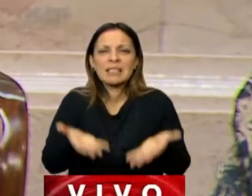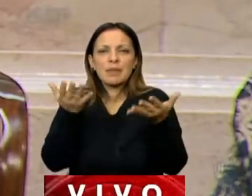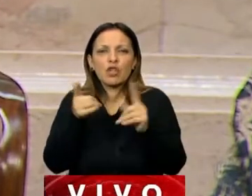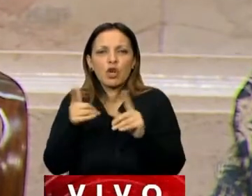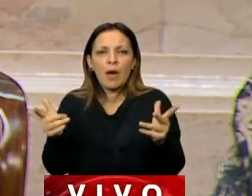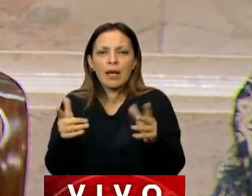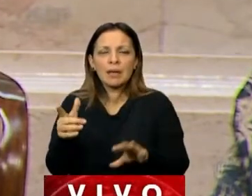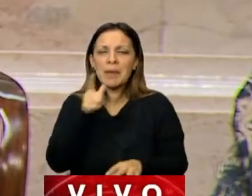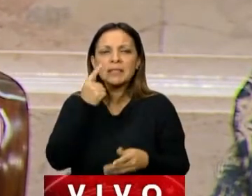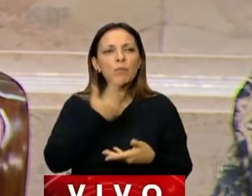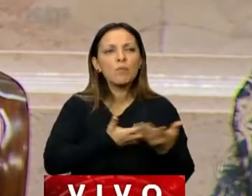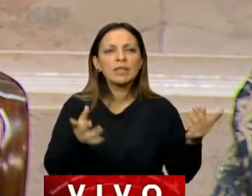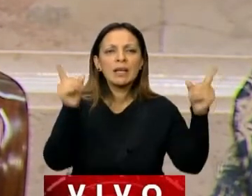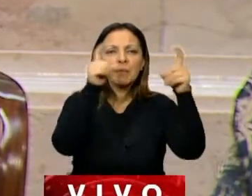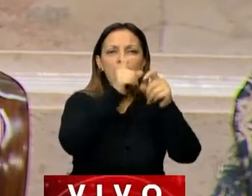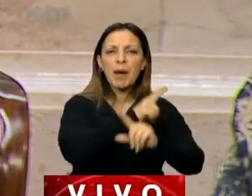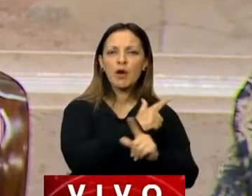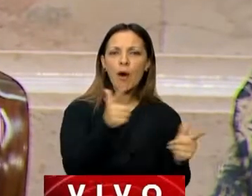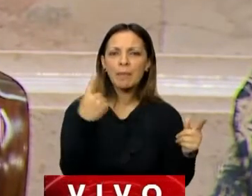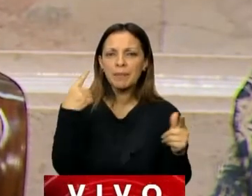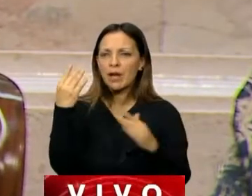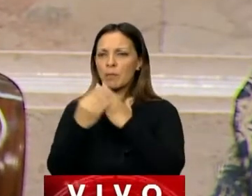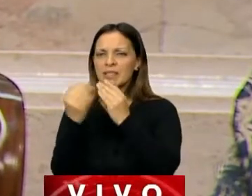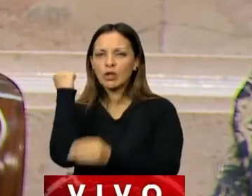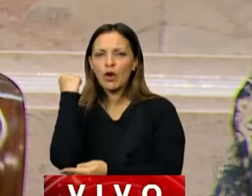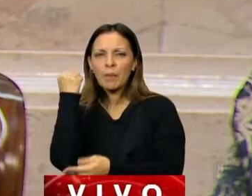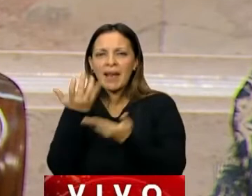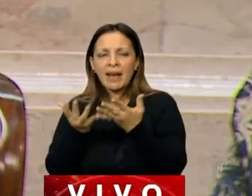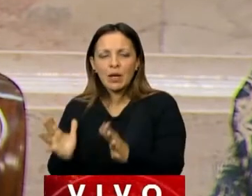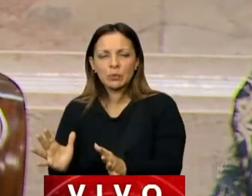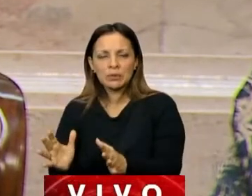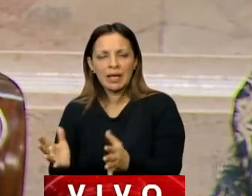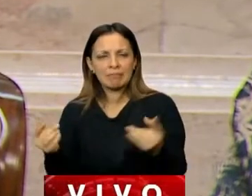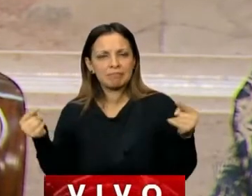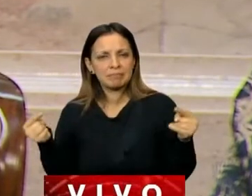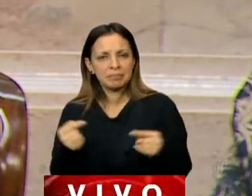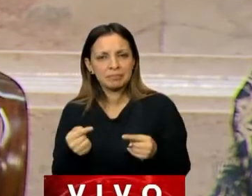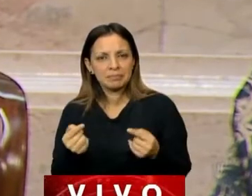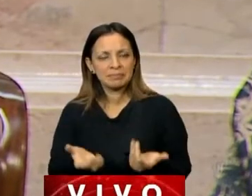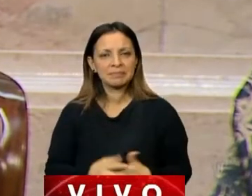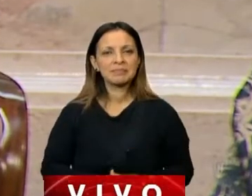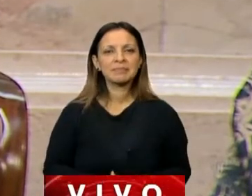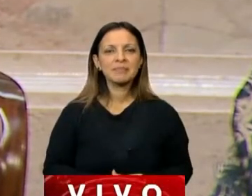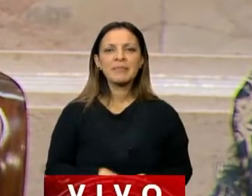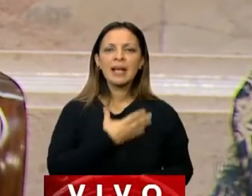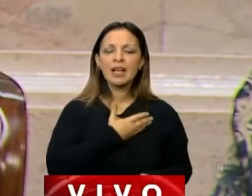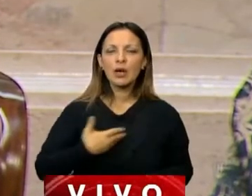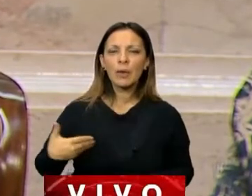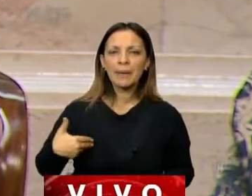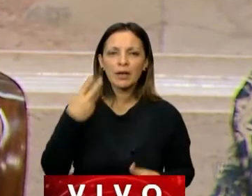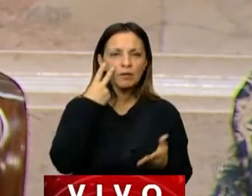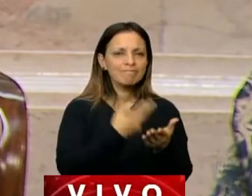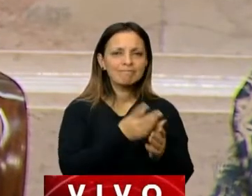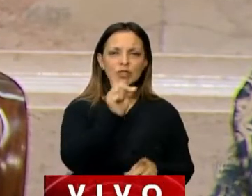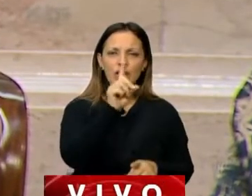donde no hay ningún problema, pero renuncia un ministro de Economía. Seguimos con un gobierno que no reconoce los errores para